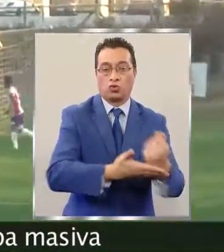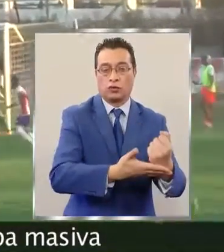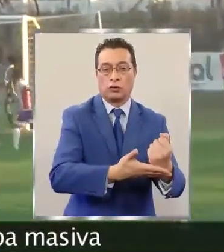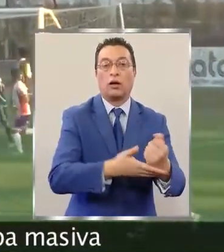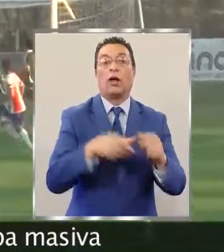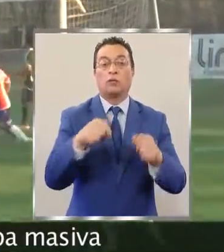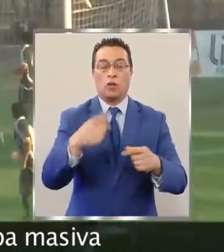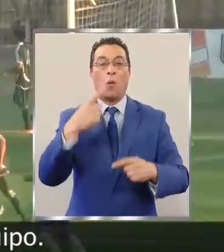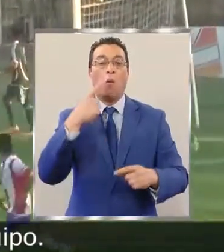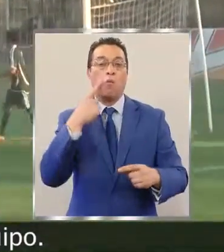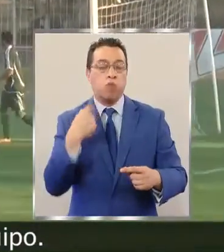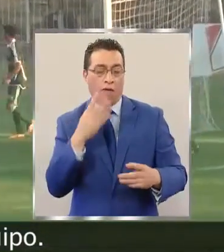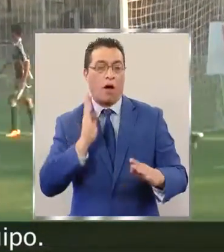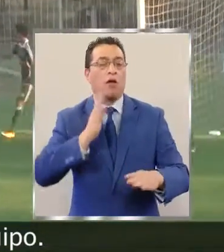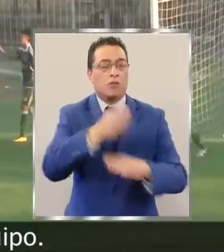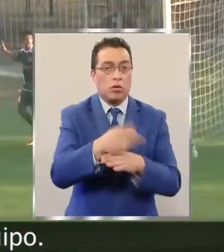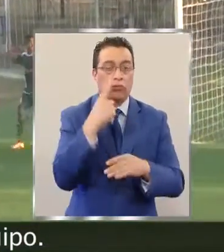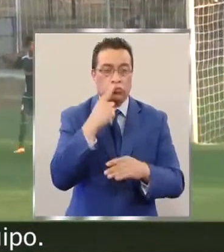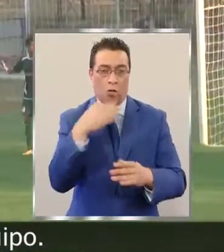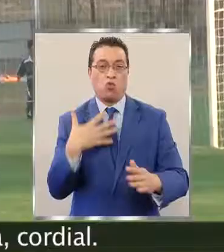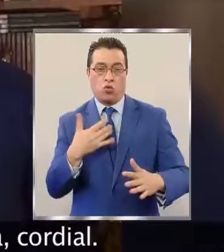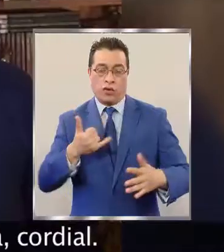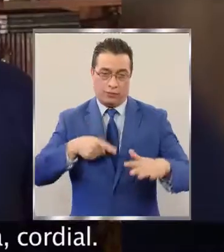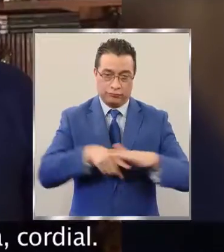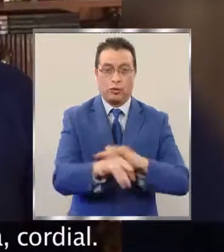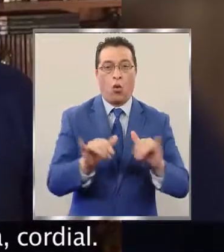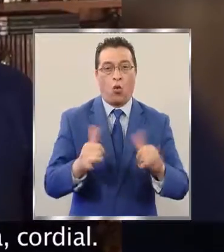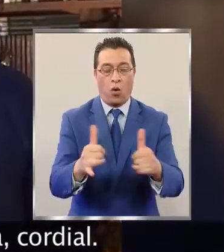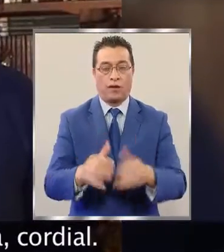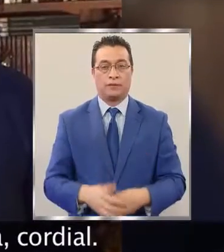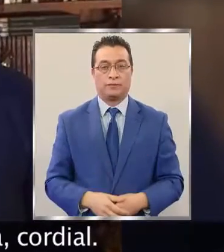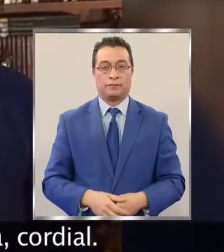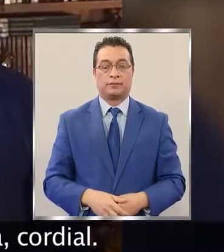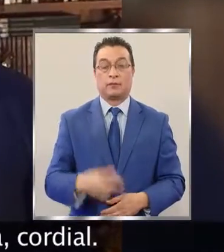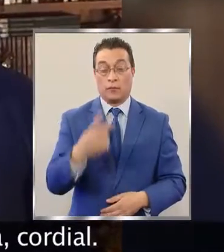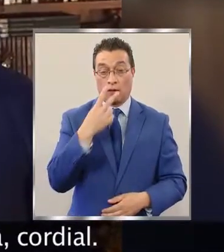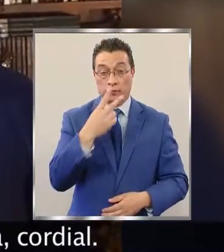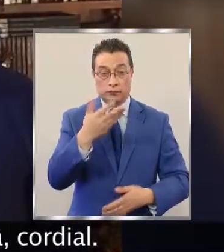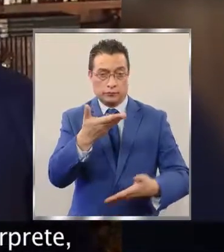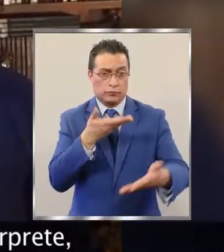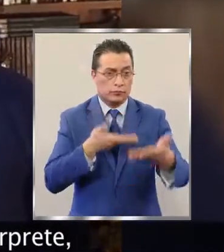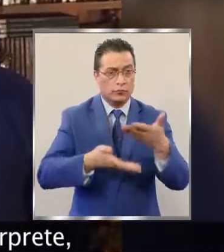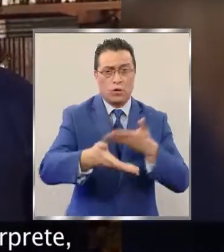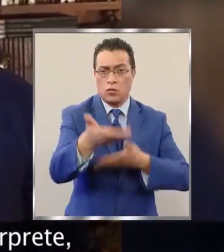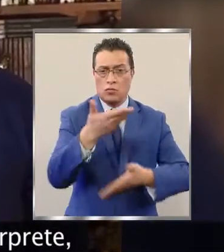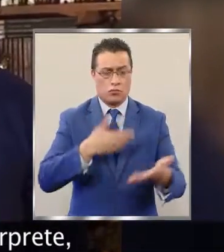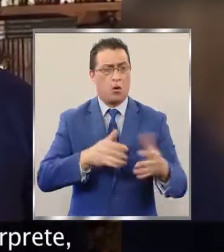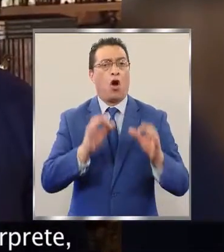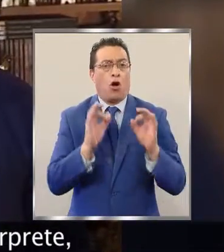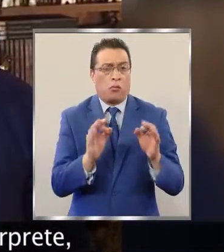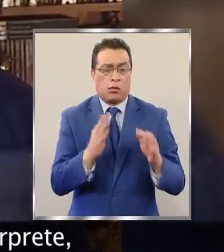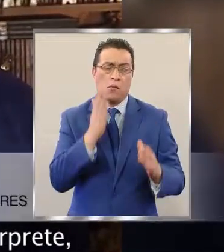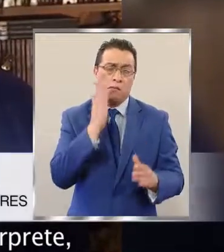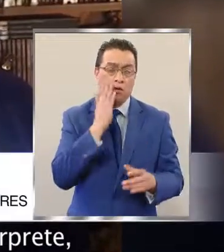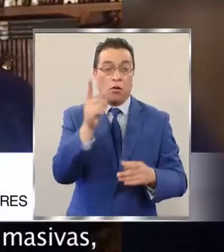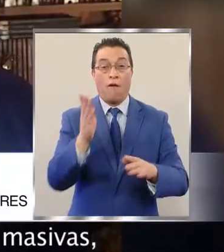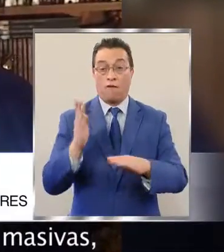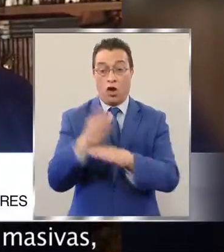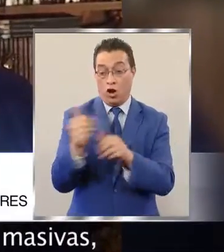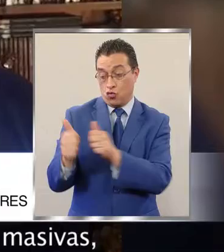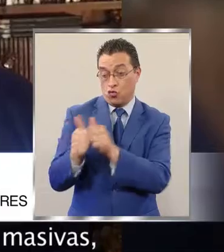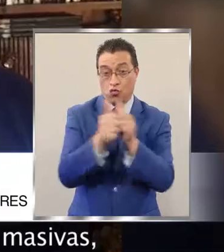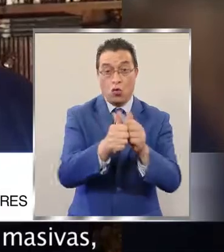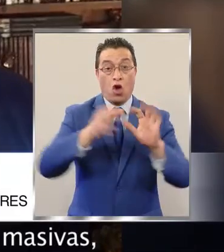llegaron a una prueba masiva para postular al equipo. Se dio una relación amena, cordial. Ellos fueron con su intérprete.